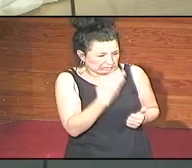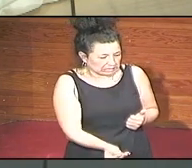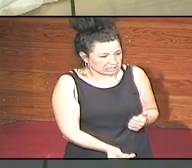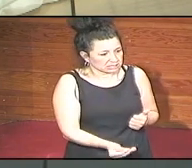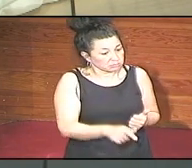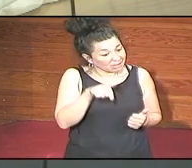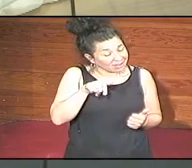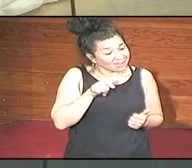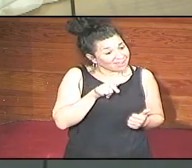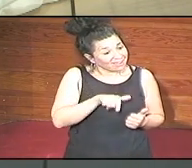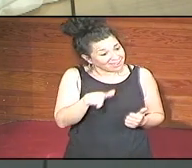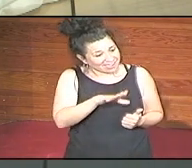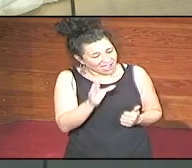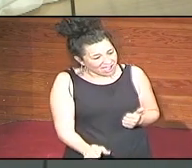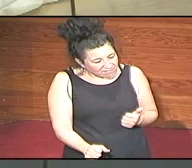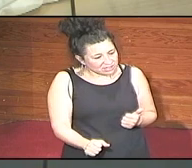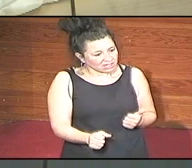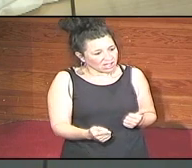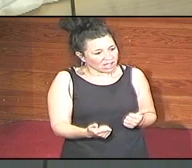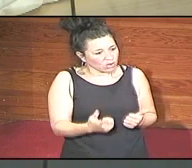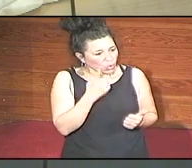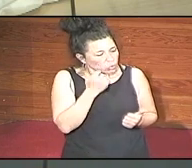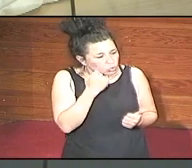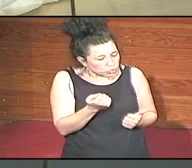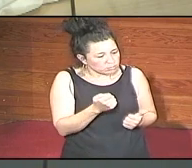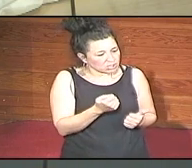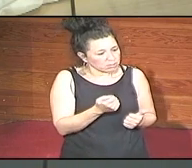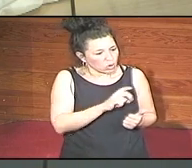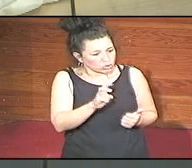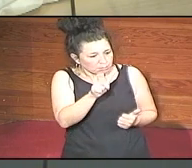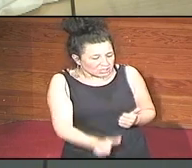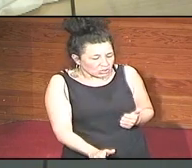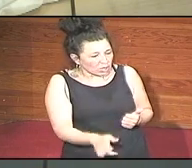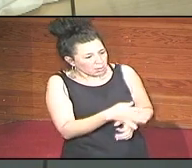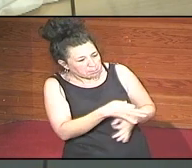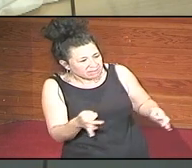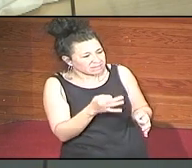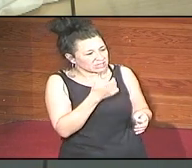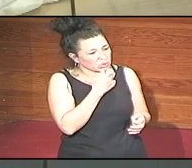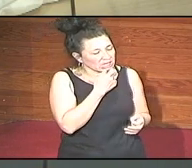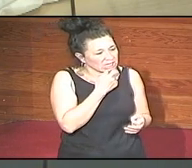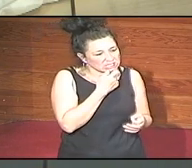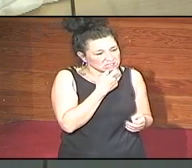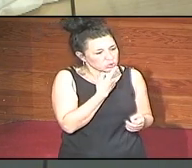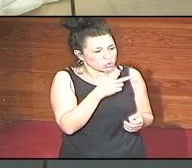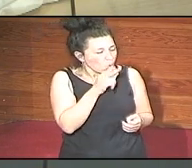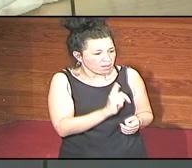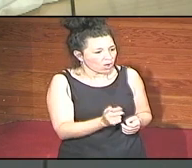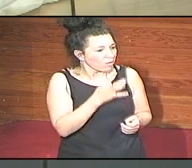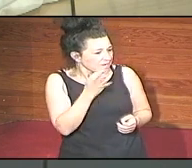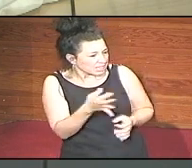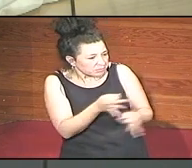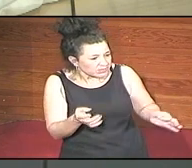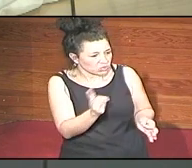la otra persona no habla perfecto el francés o no habla perfectamente el inglés y están interesados en comunicarse porque muchas veces